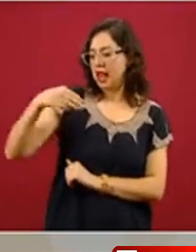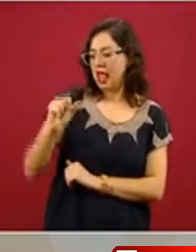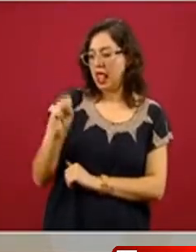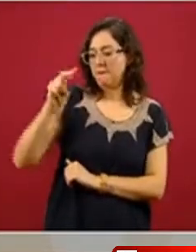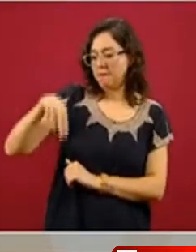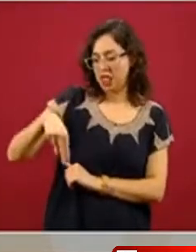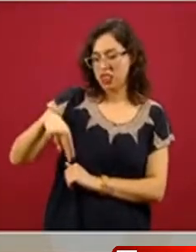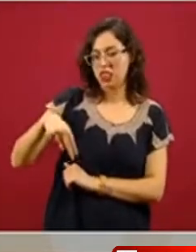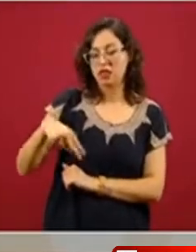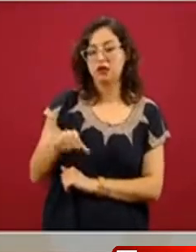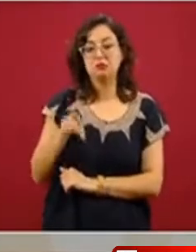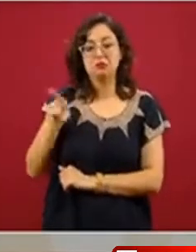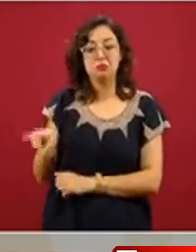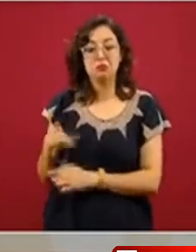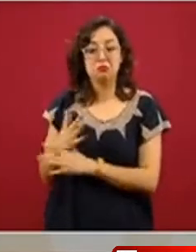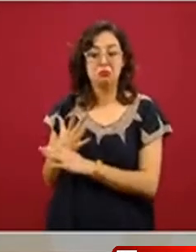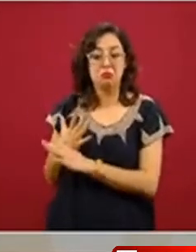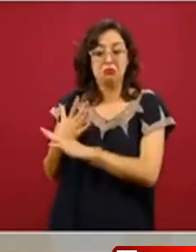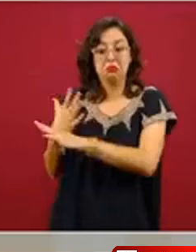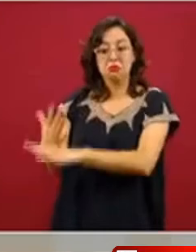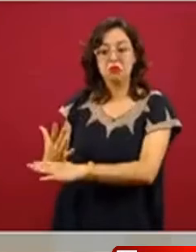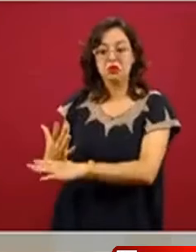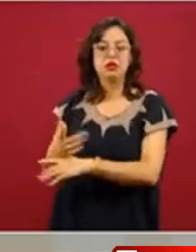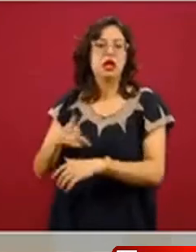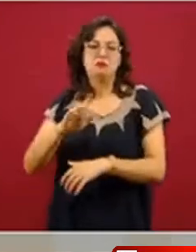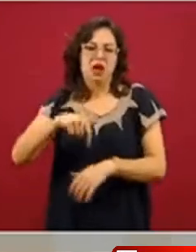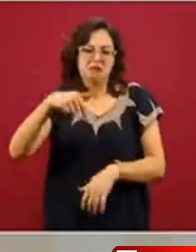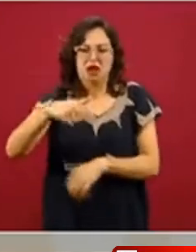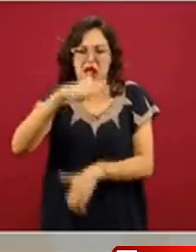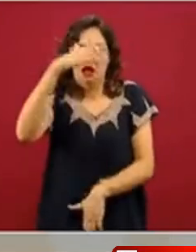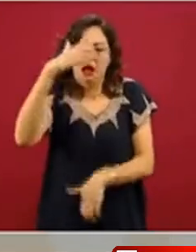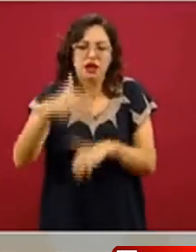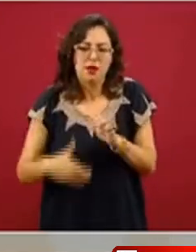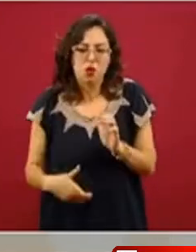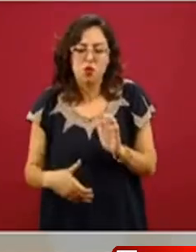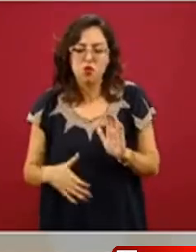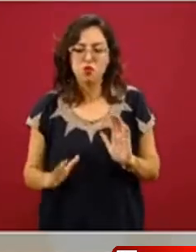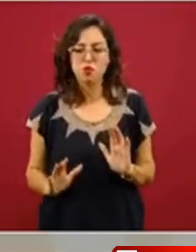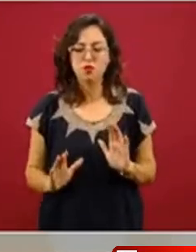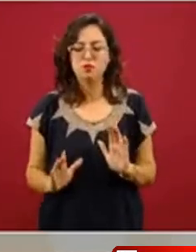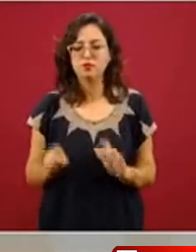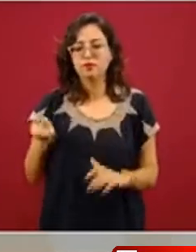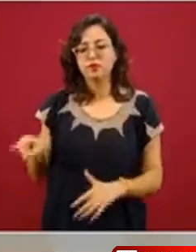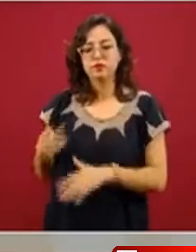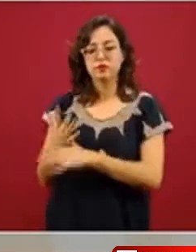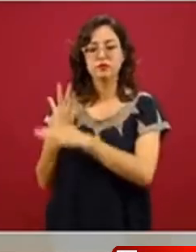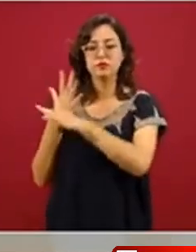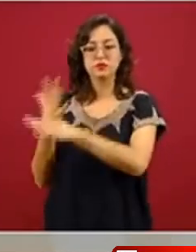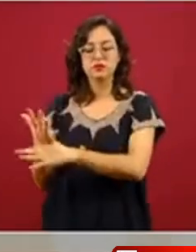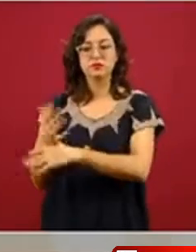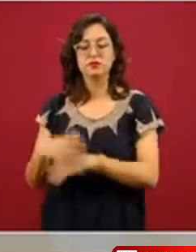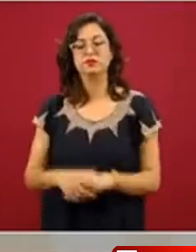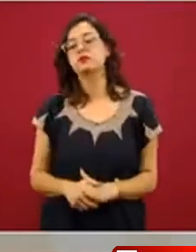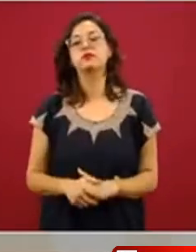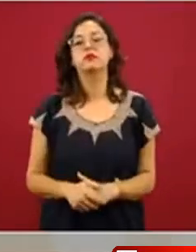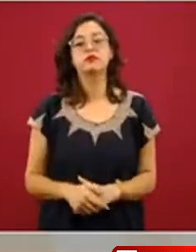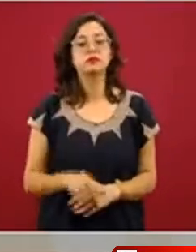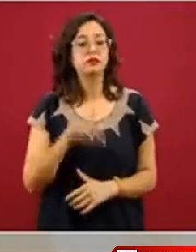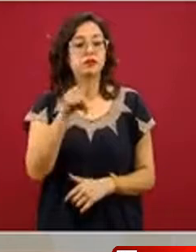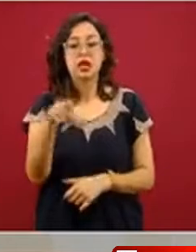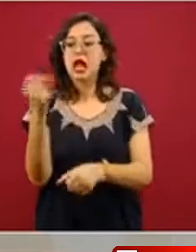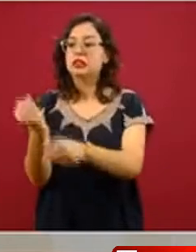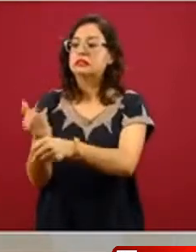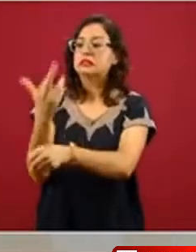Alemán, hizo un señalamiento ya fuera de tiempo donde decía, le hicieron la prueba al secretario